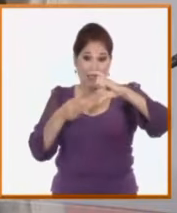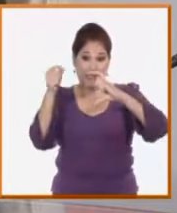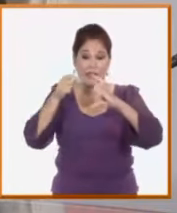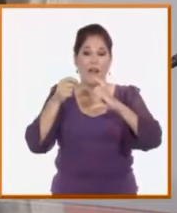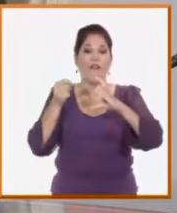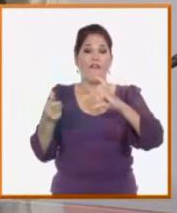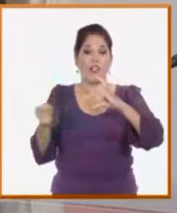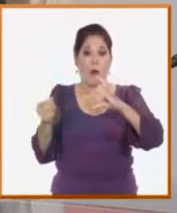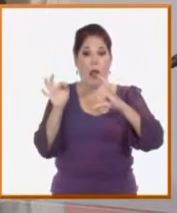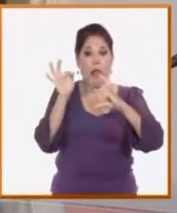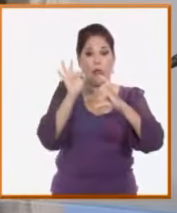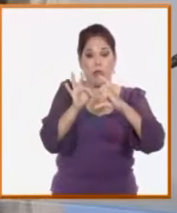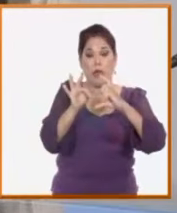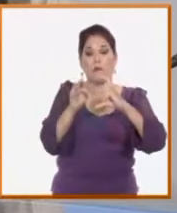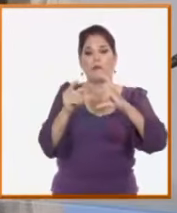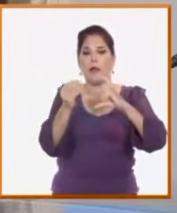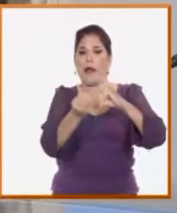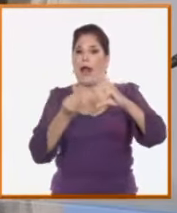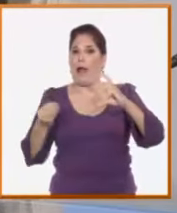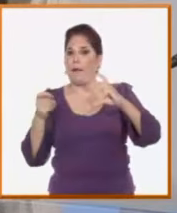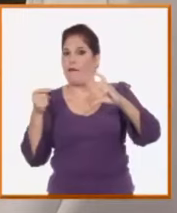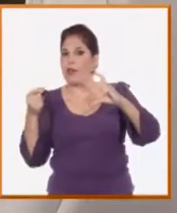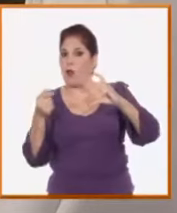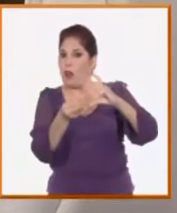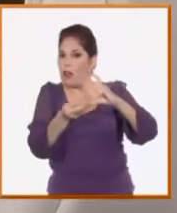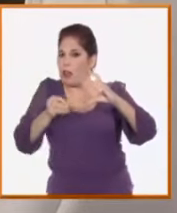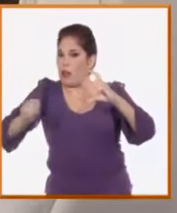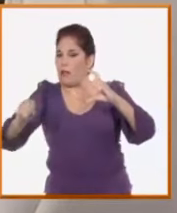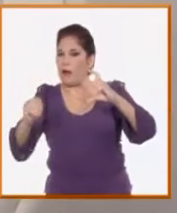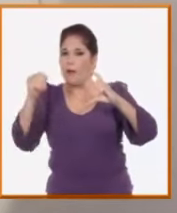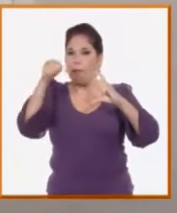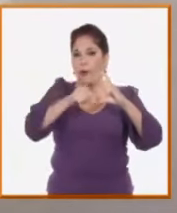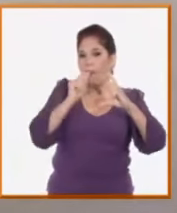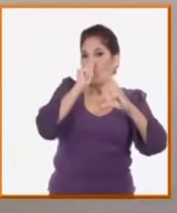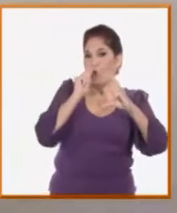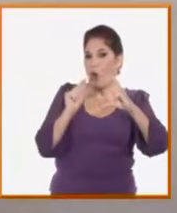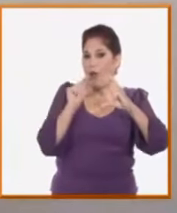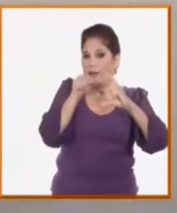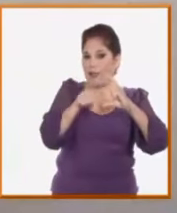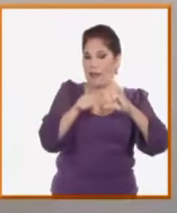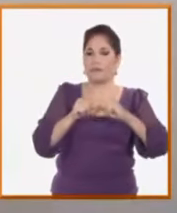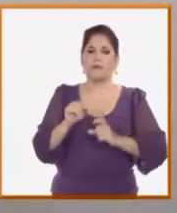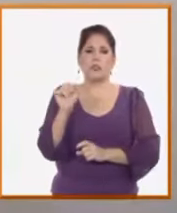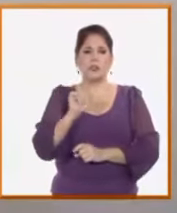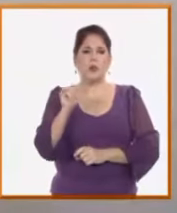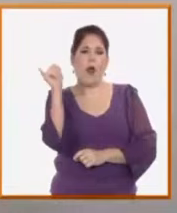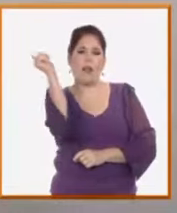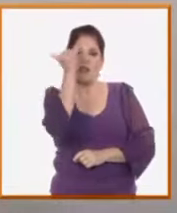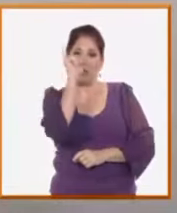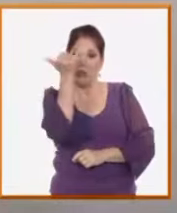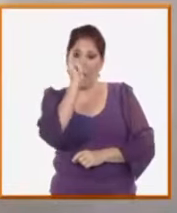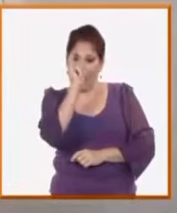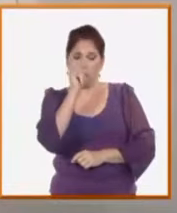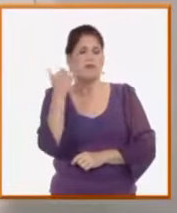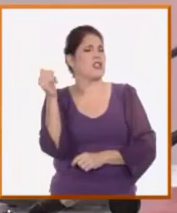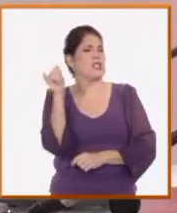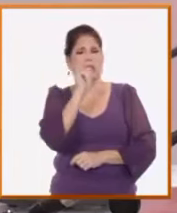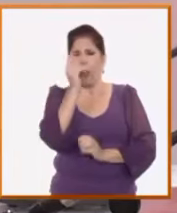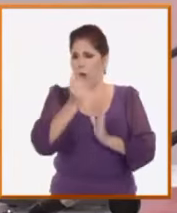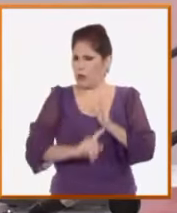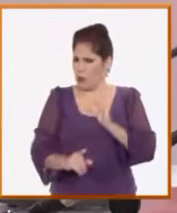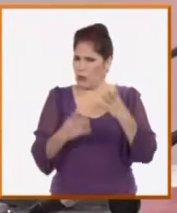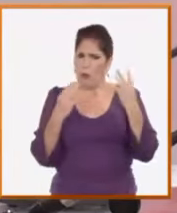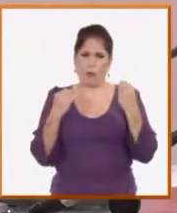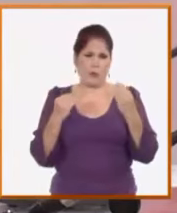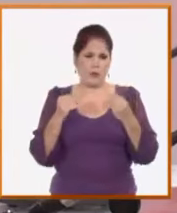aproximadamente 1 kg de cocaína la otra vez usted nos hablaba del uso intensivo de cigarrillos electrónicos veíamos ahí un reportaje en la Florida